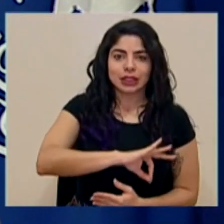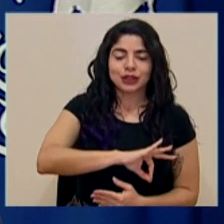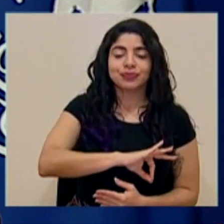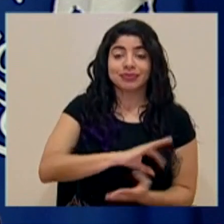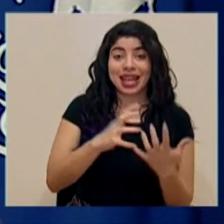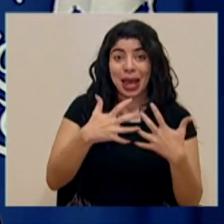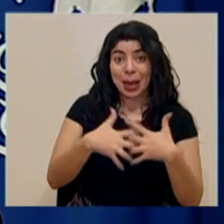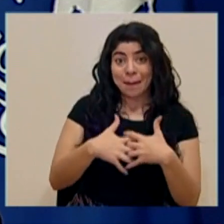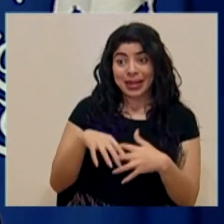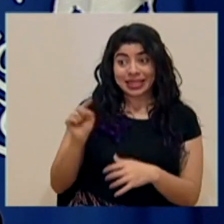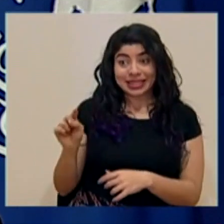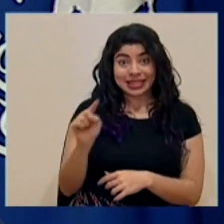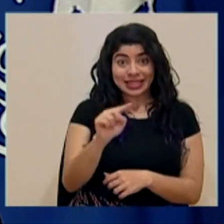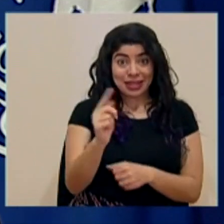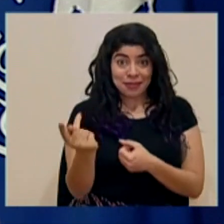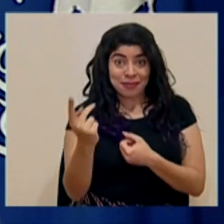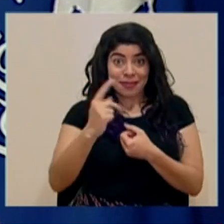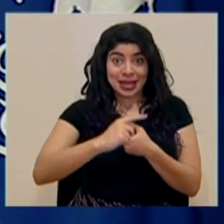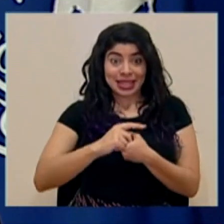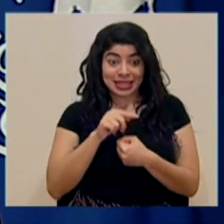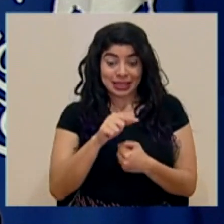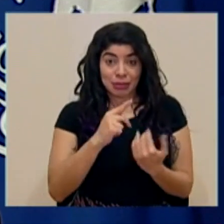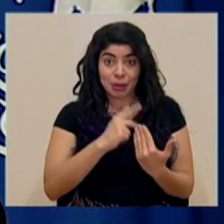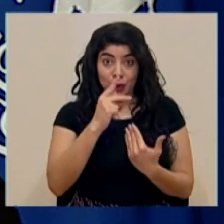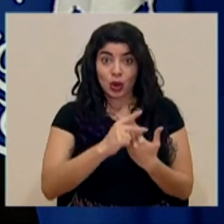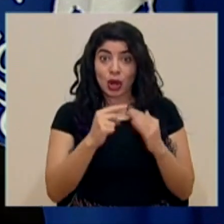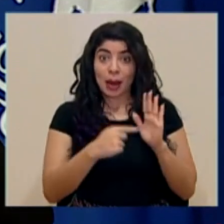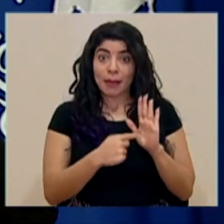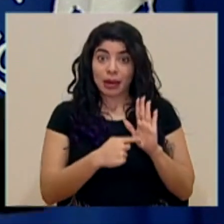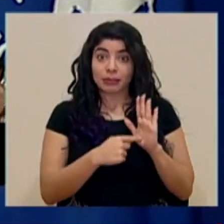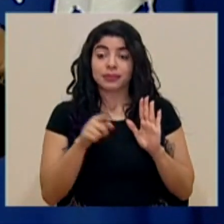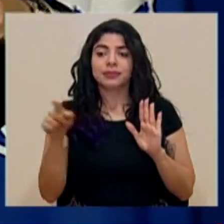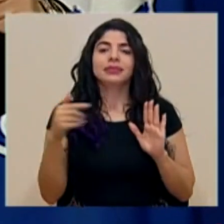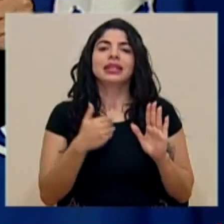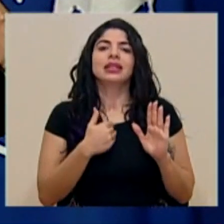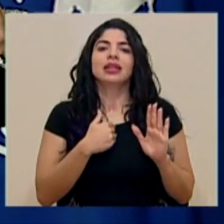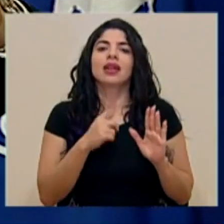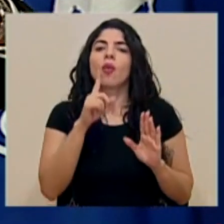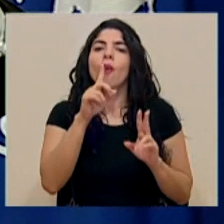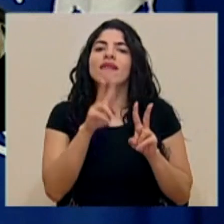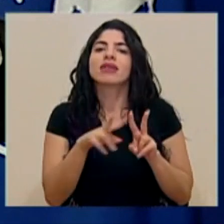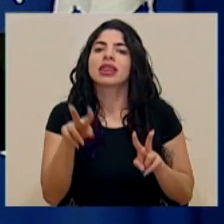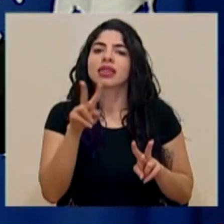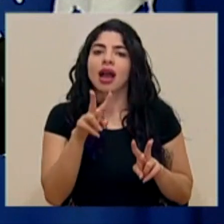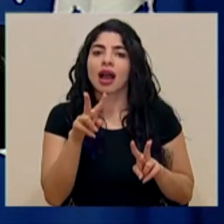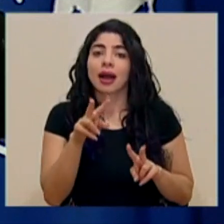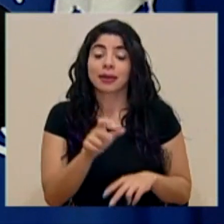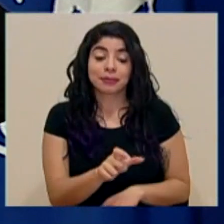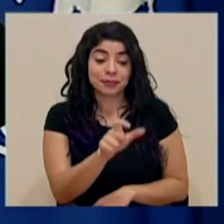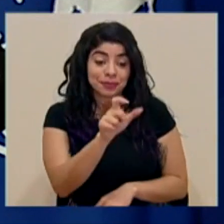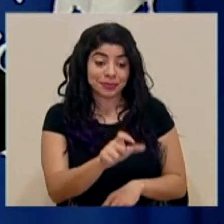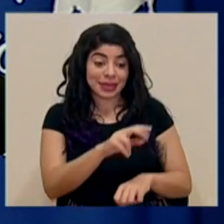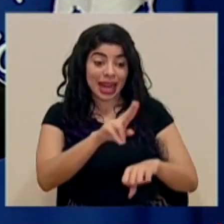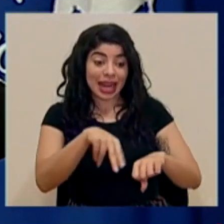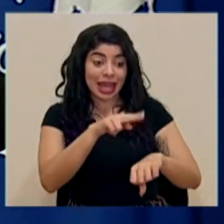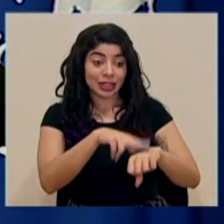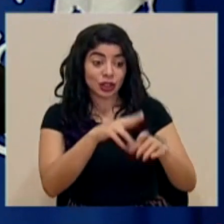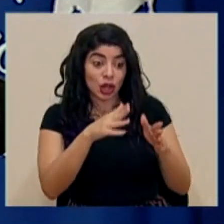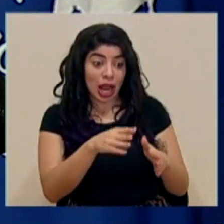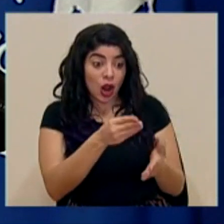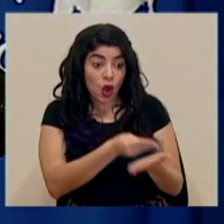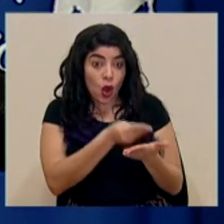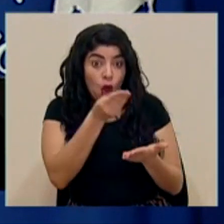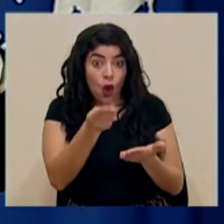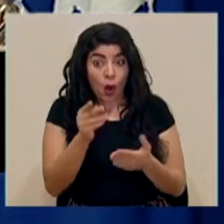las empresas que participan en ese programa cuentan con la ventaja de que los turistas nacionales que compren paquetes